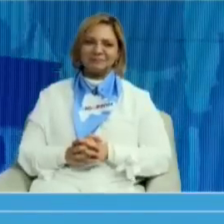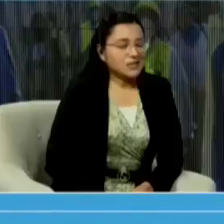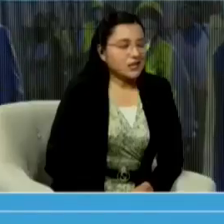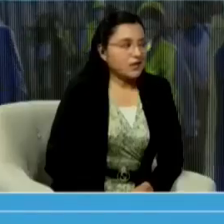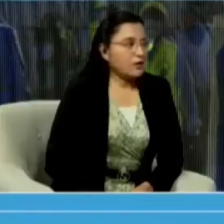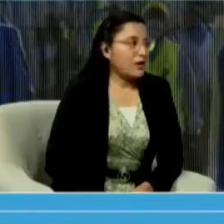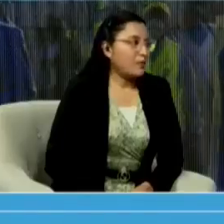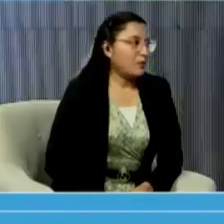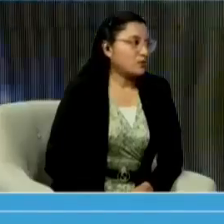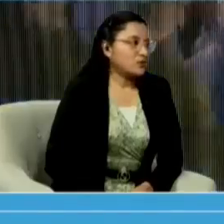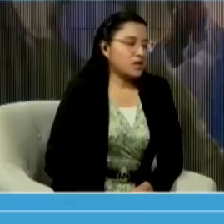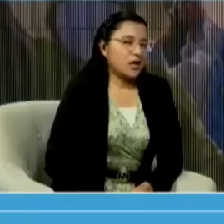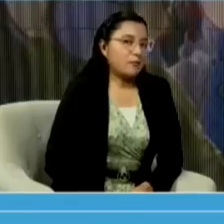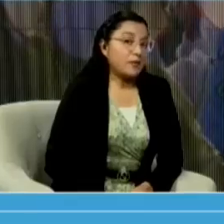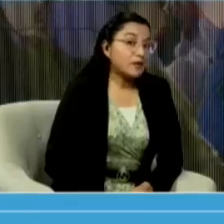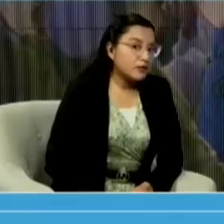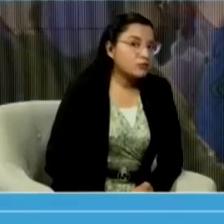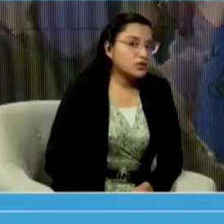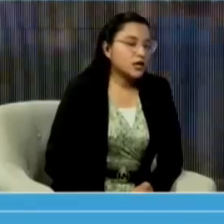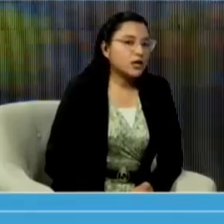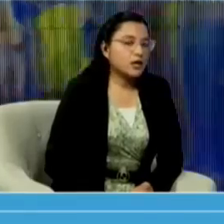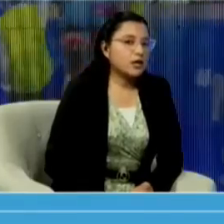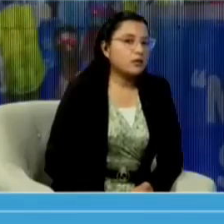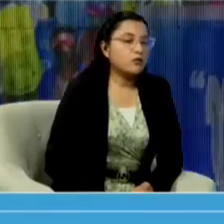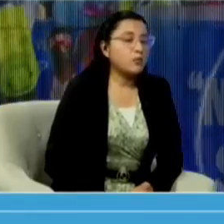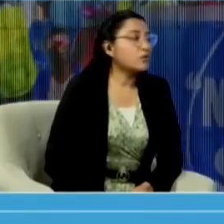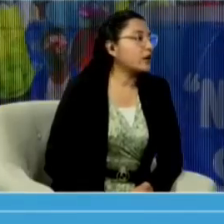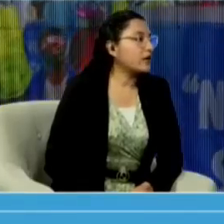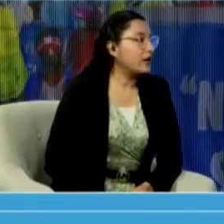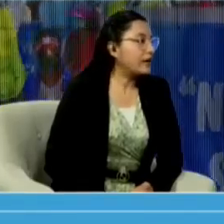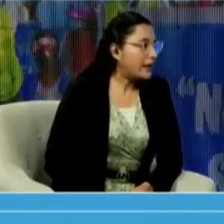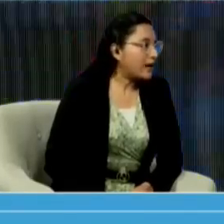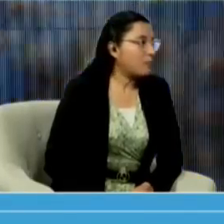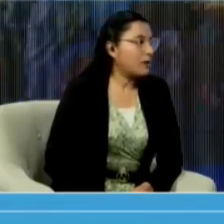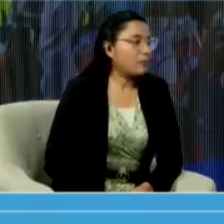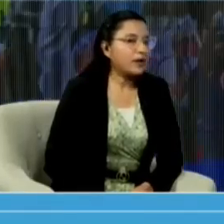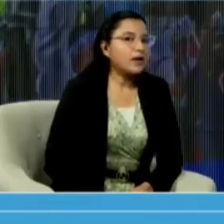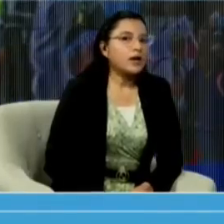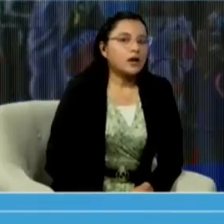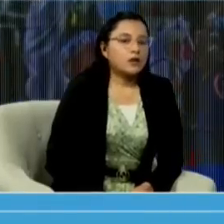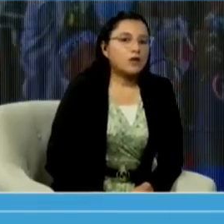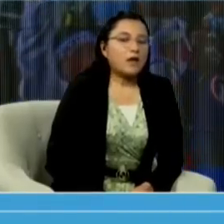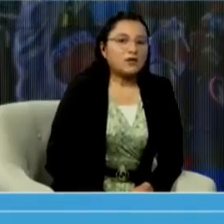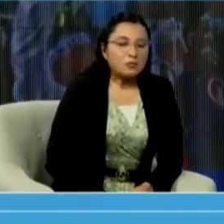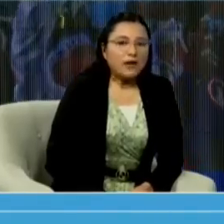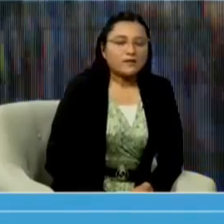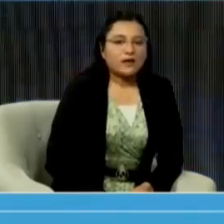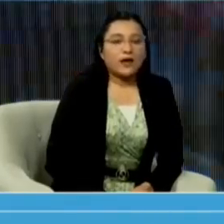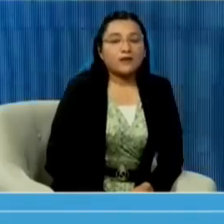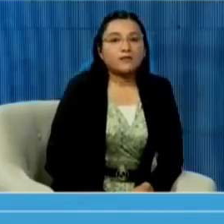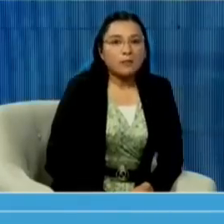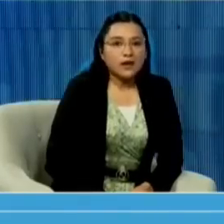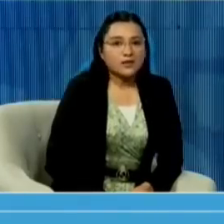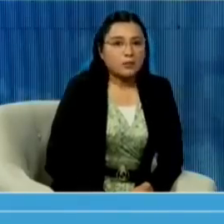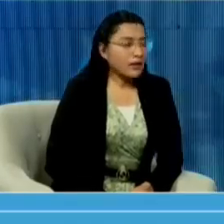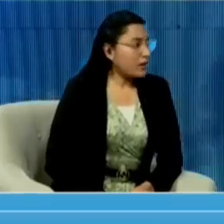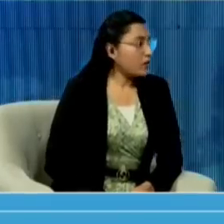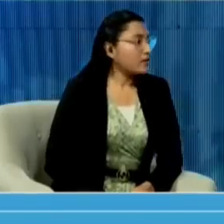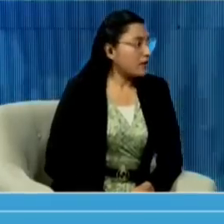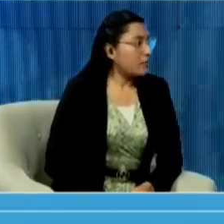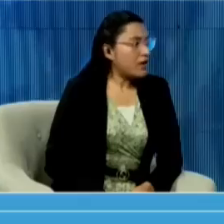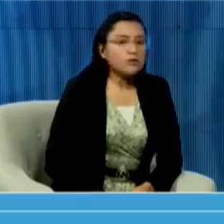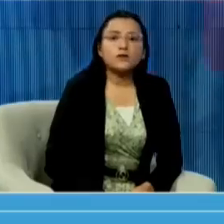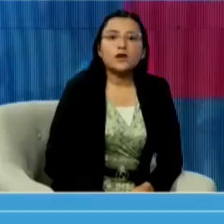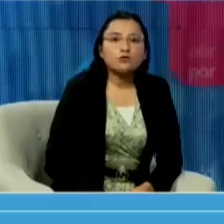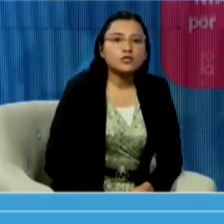Así es, y el Perú sigue en pie de lucha. Y volvemos a recalcar, Pepe, una vez más, que esta marcha, para aquellos